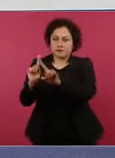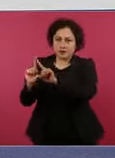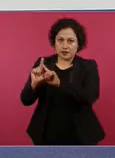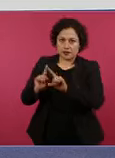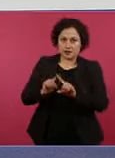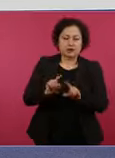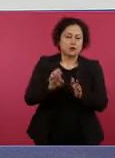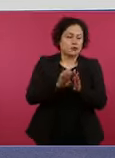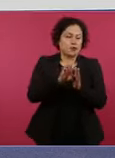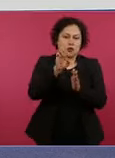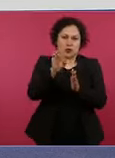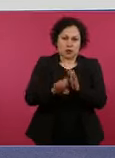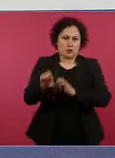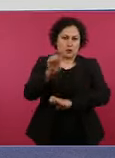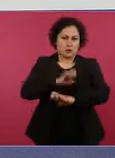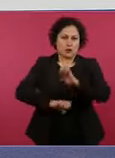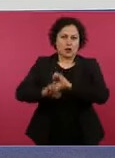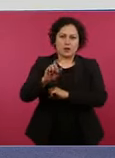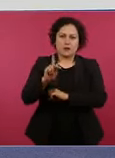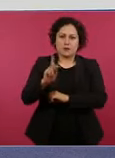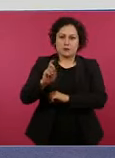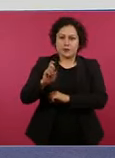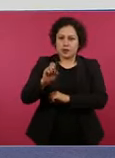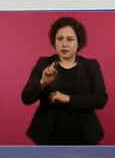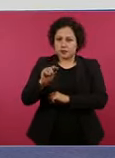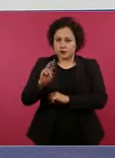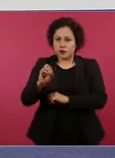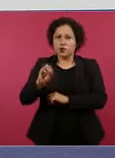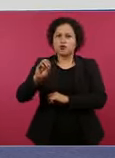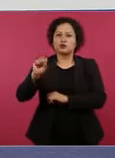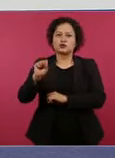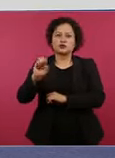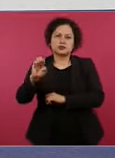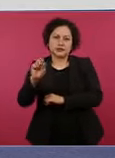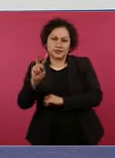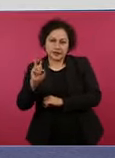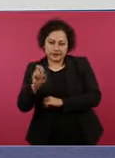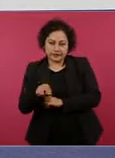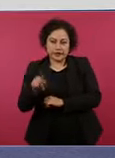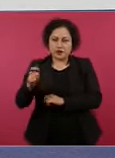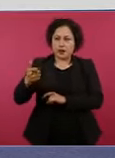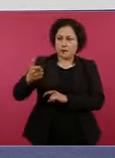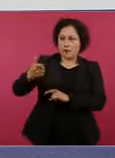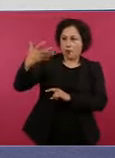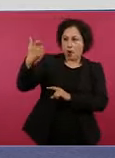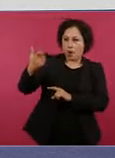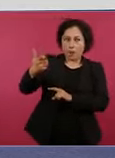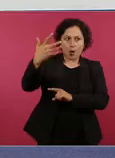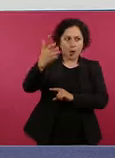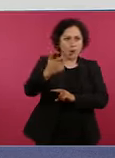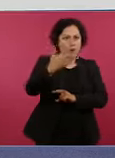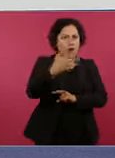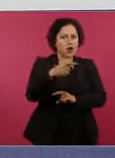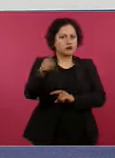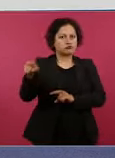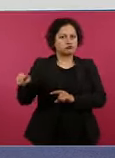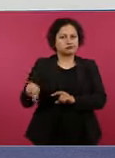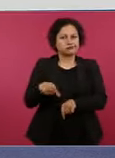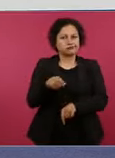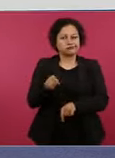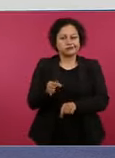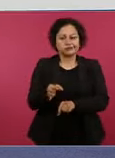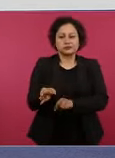ejemplo, Petroceve, Noxogas, con indicadores de ganancia más elevados, pero además con precios también elevados. Aquí vemos la